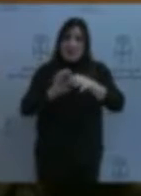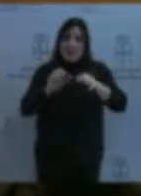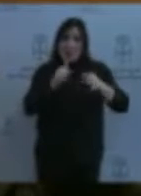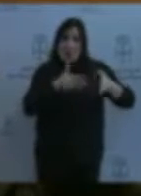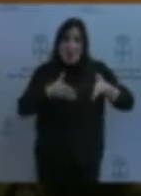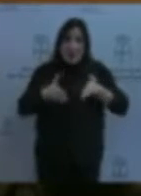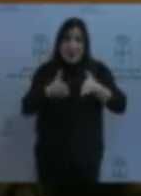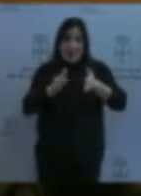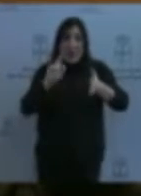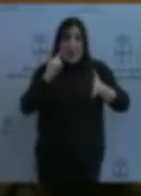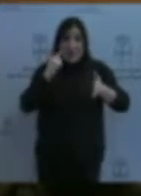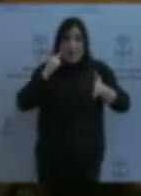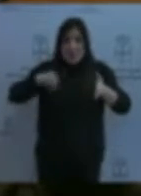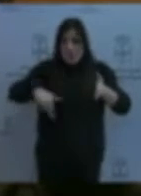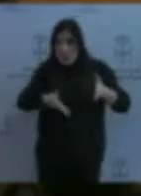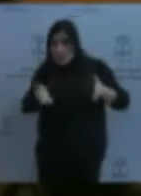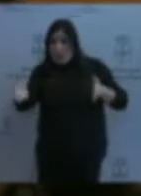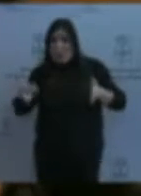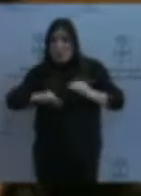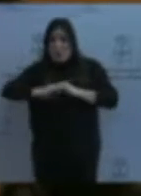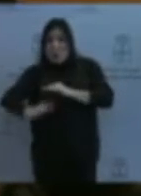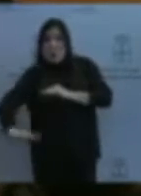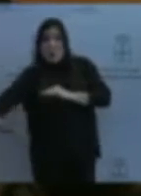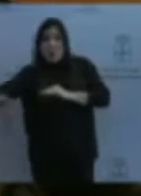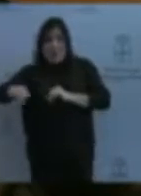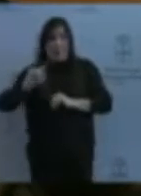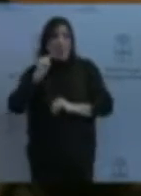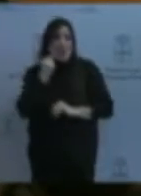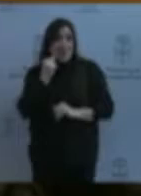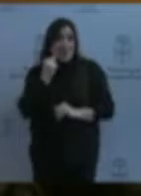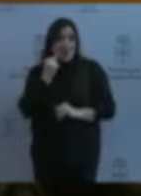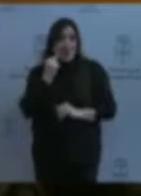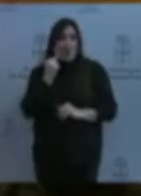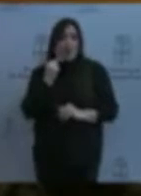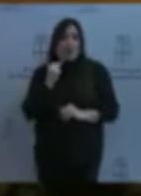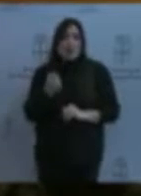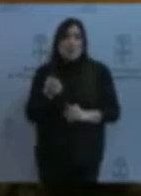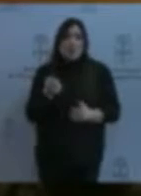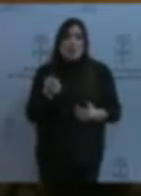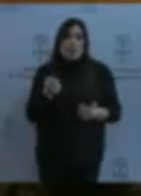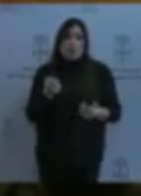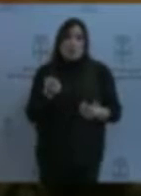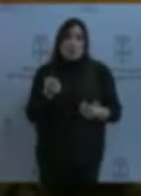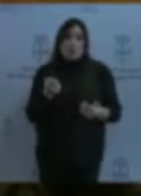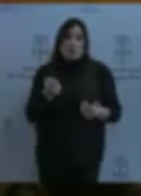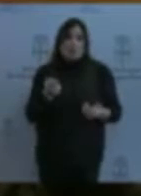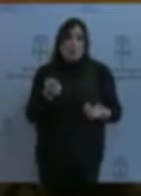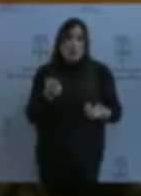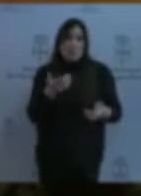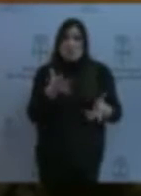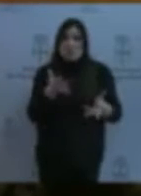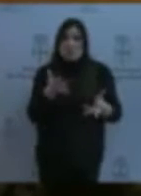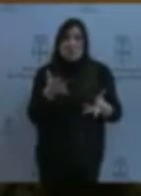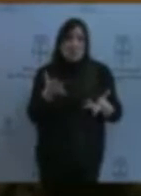Navia no es algo ajeno en el mundo, ¿no? Prácticamente todos los ecosistemas de este tipo siempre han